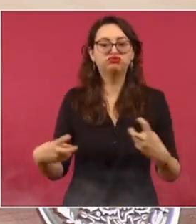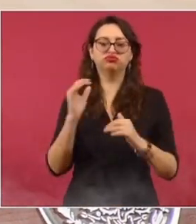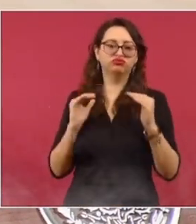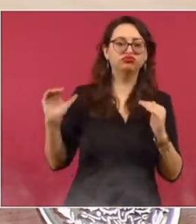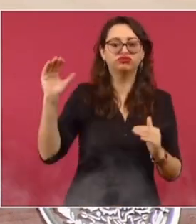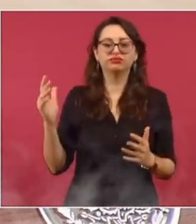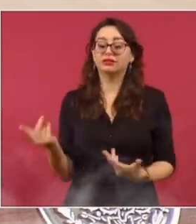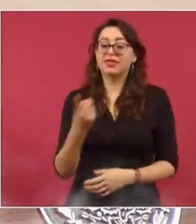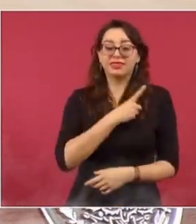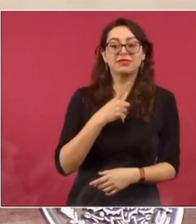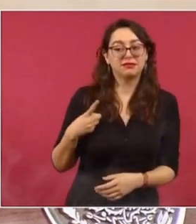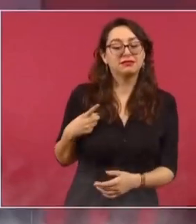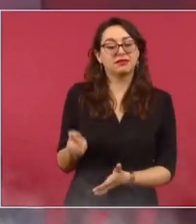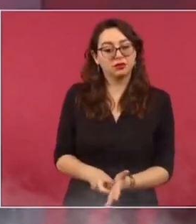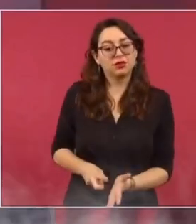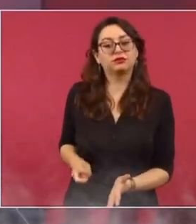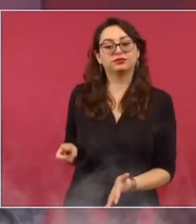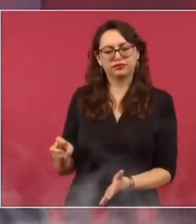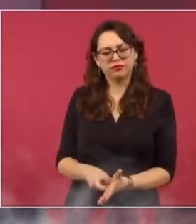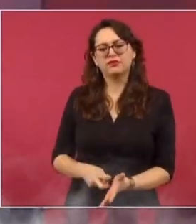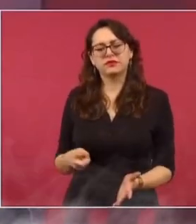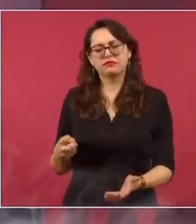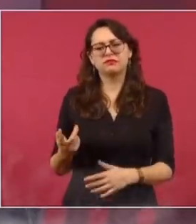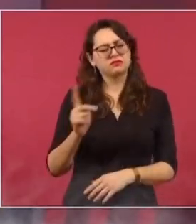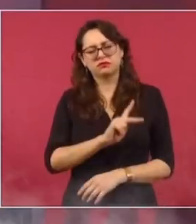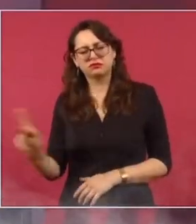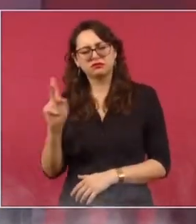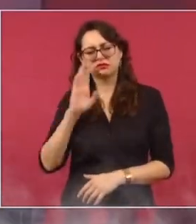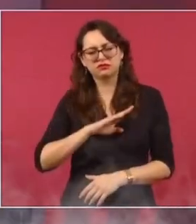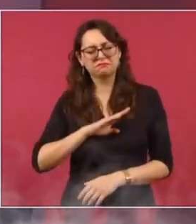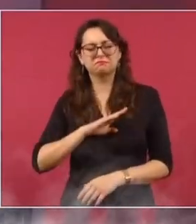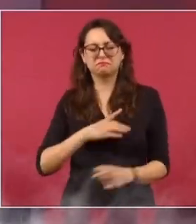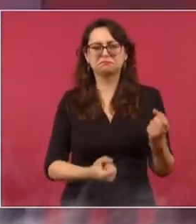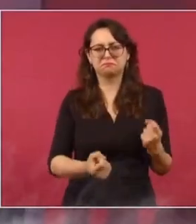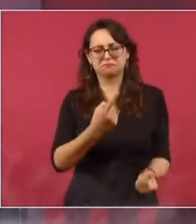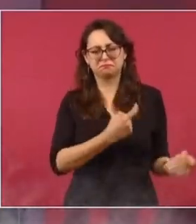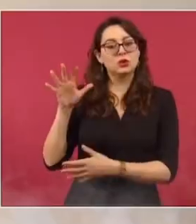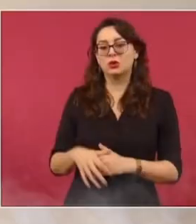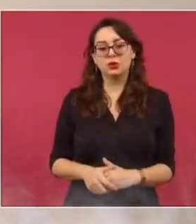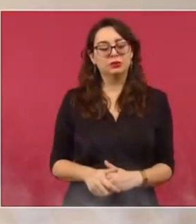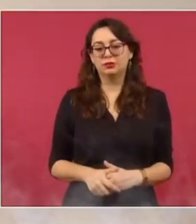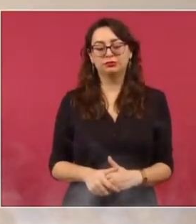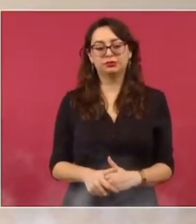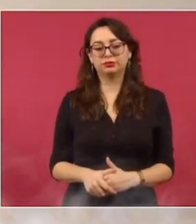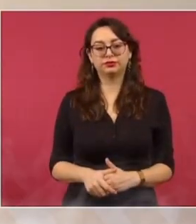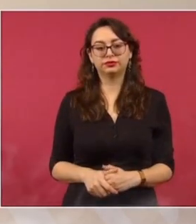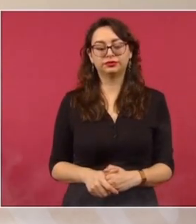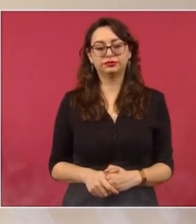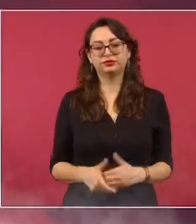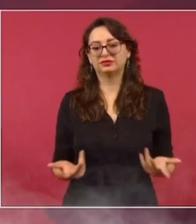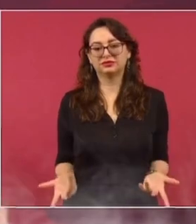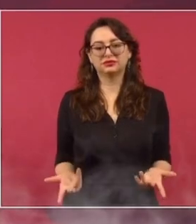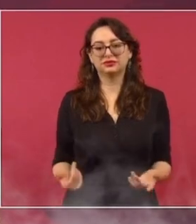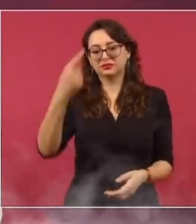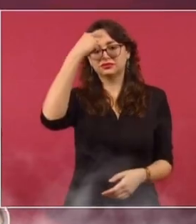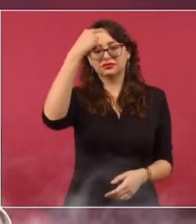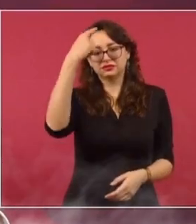haber jueces rectos y magistrados, ministros. Pero, por lo general, todo es